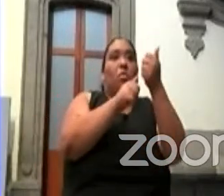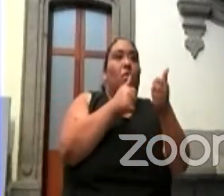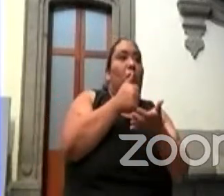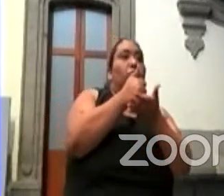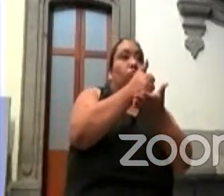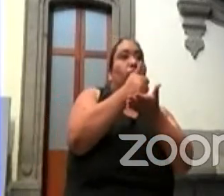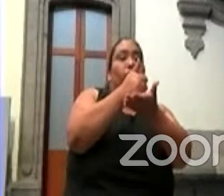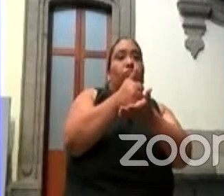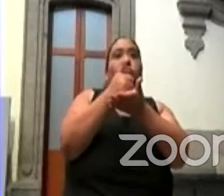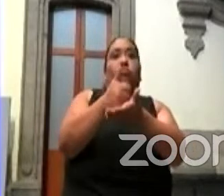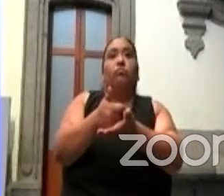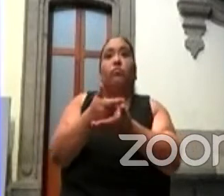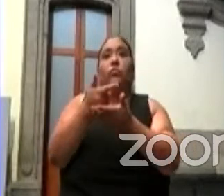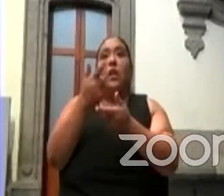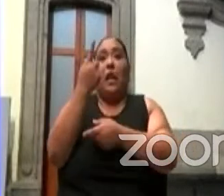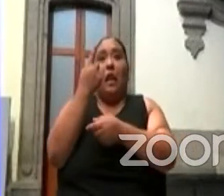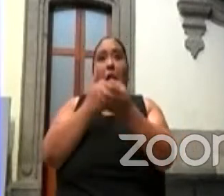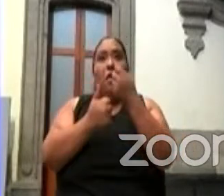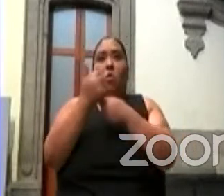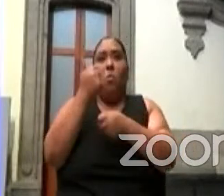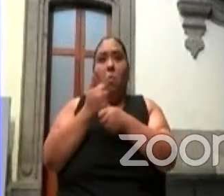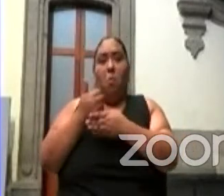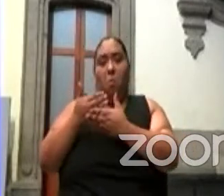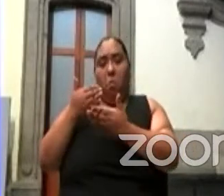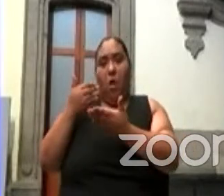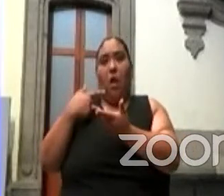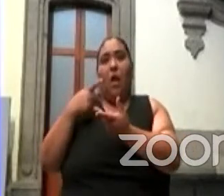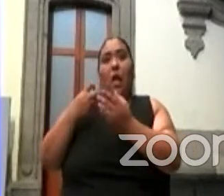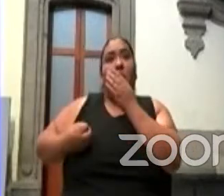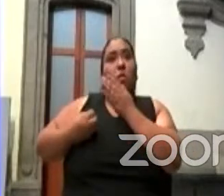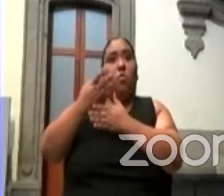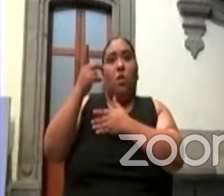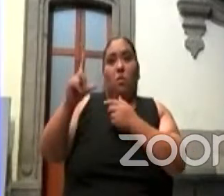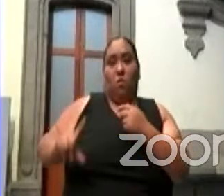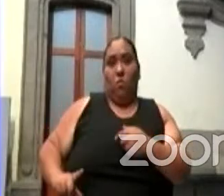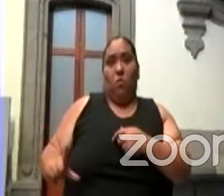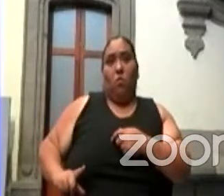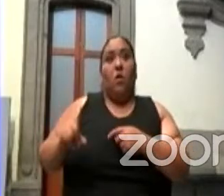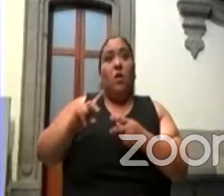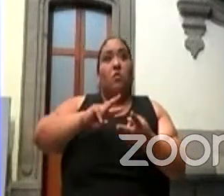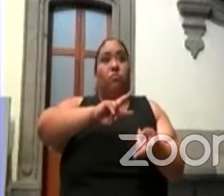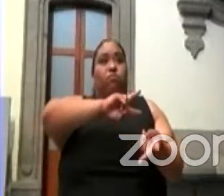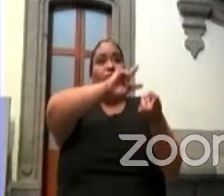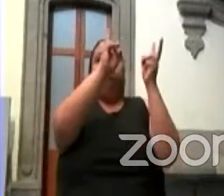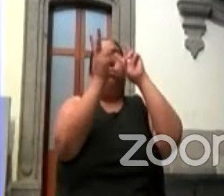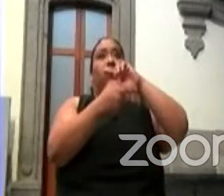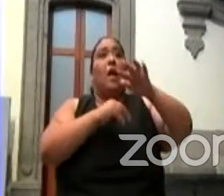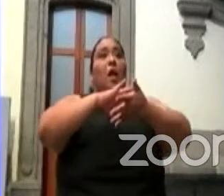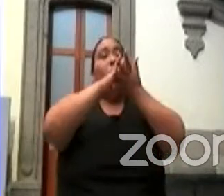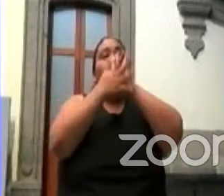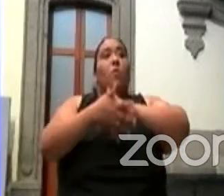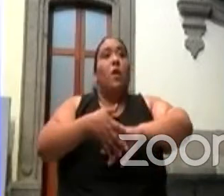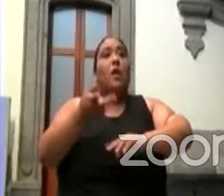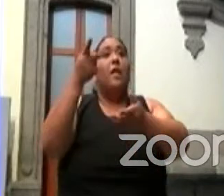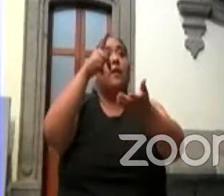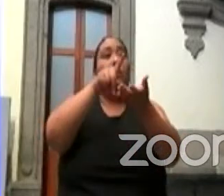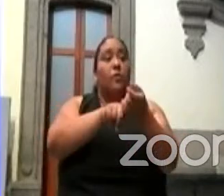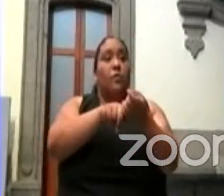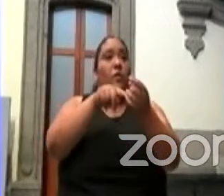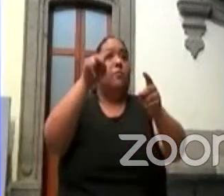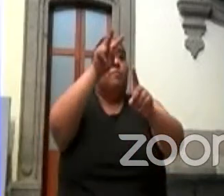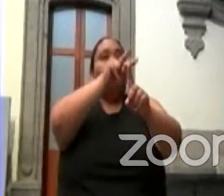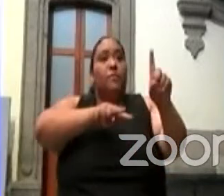año pasado, que entró la nueva administración, se le dio un giro radical a la visión con que se